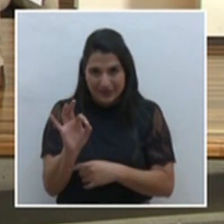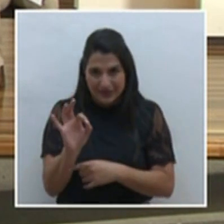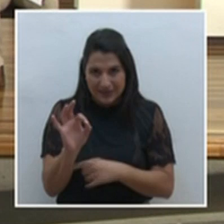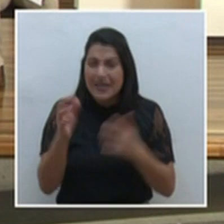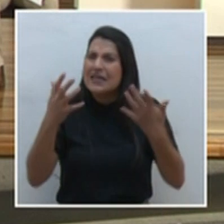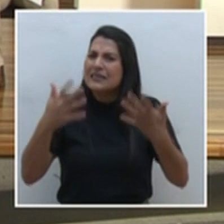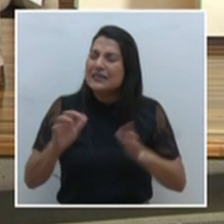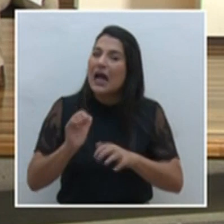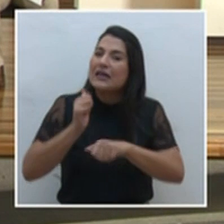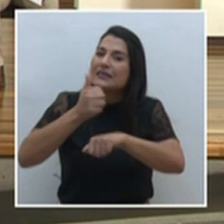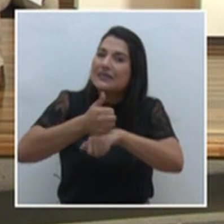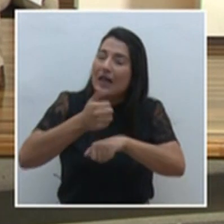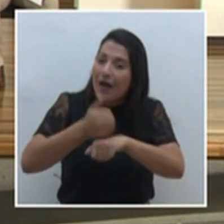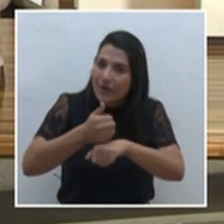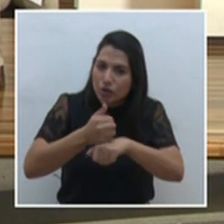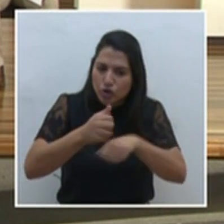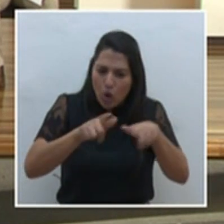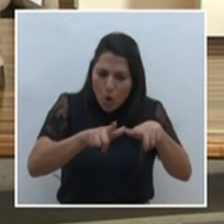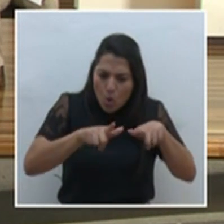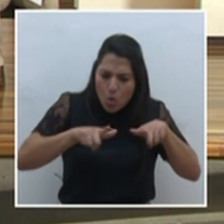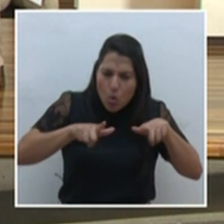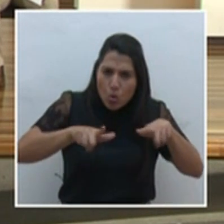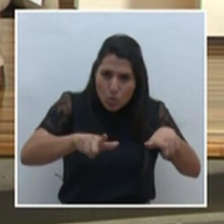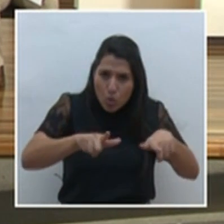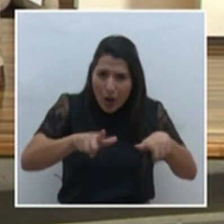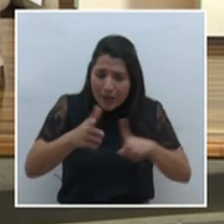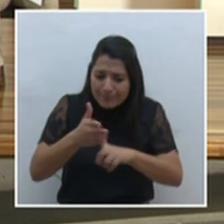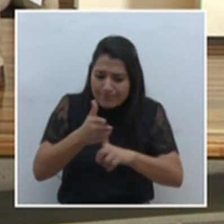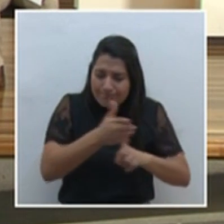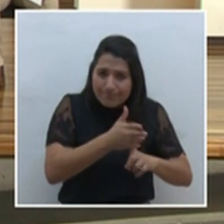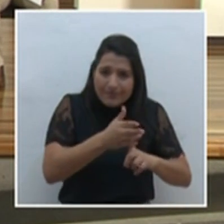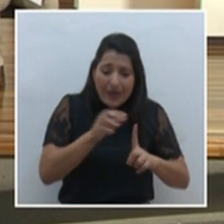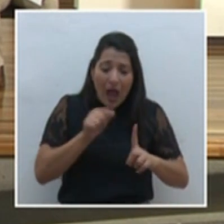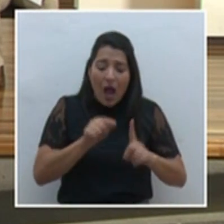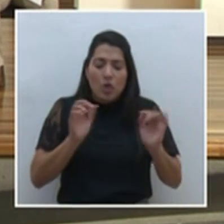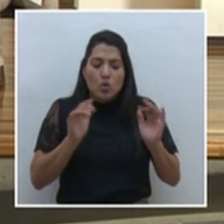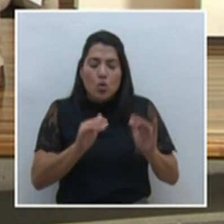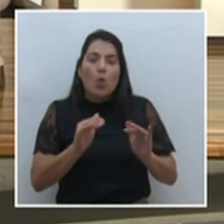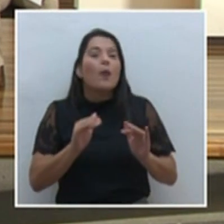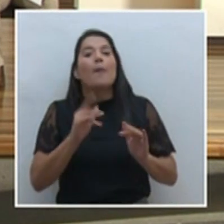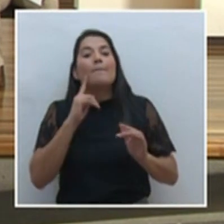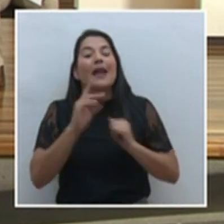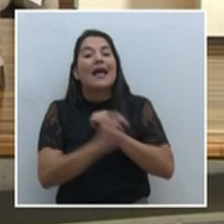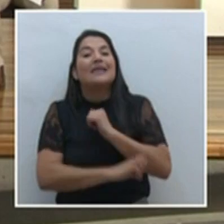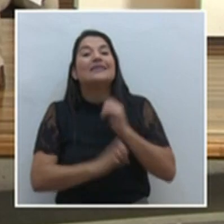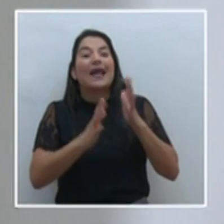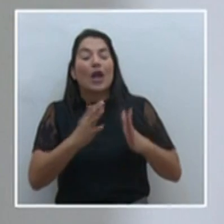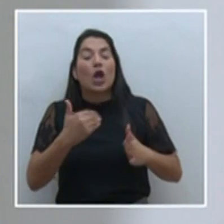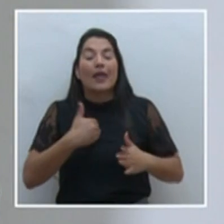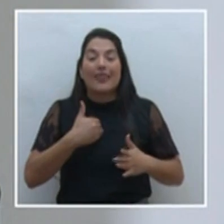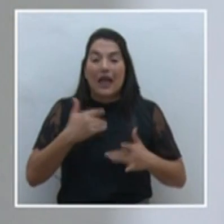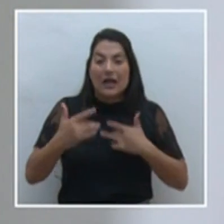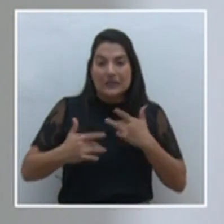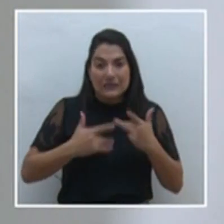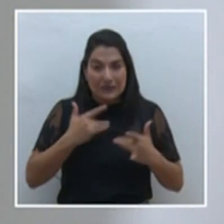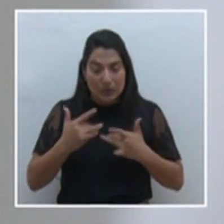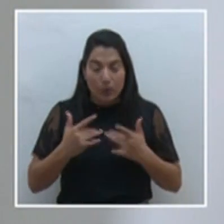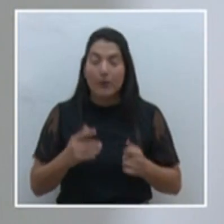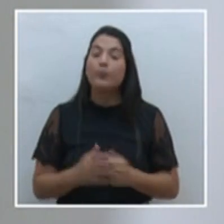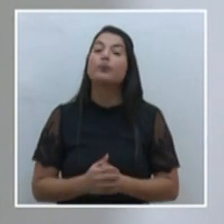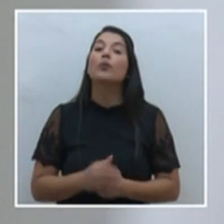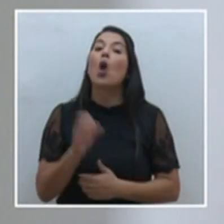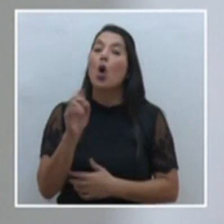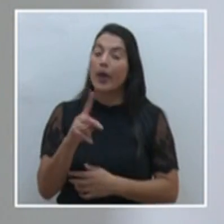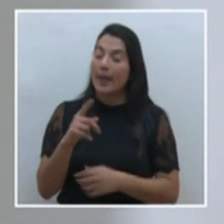un centro de aislamiento en la zona norte para migrantes que presenten síntomas. Sí, yo primero quería hacer